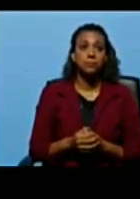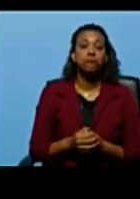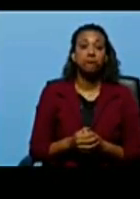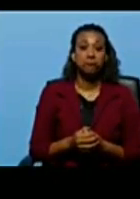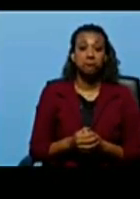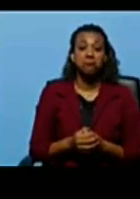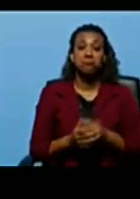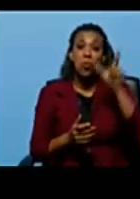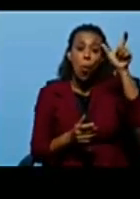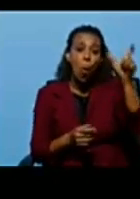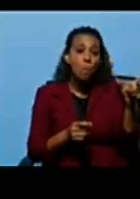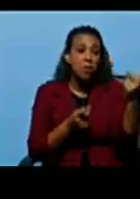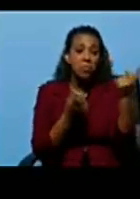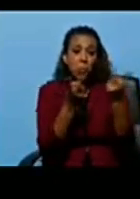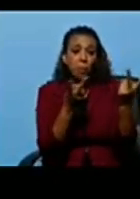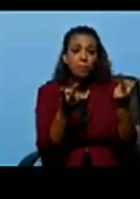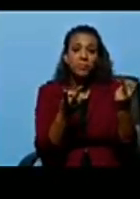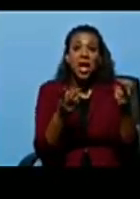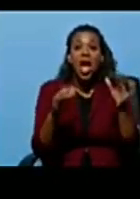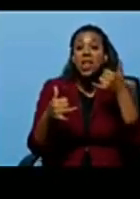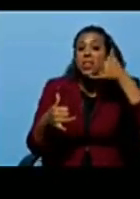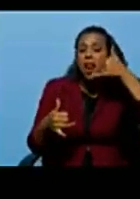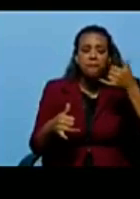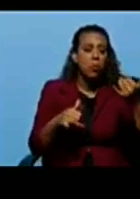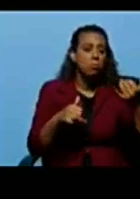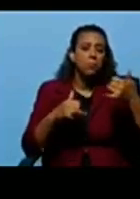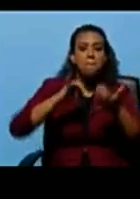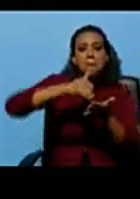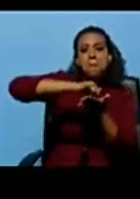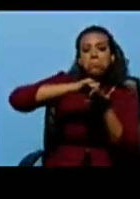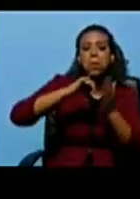Con alias El Flaco. En su teléfono.